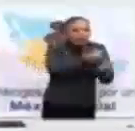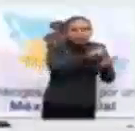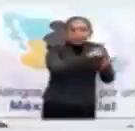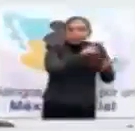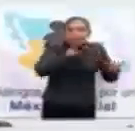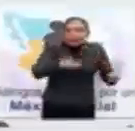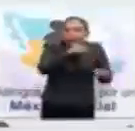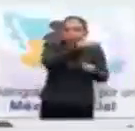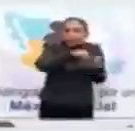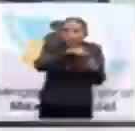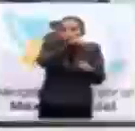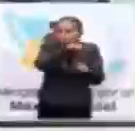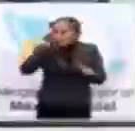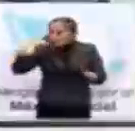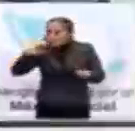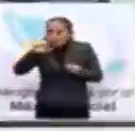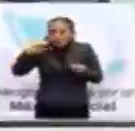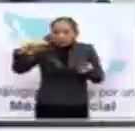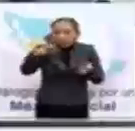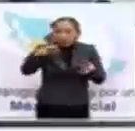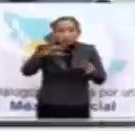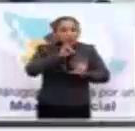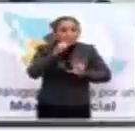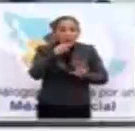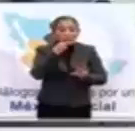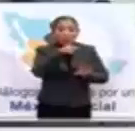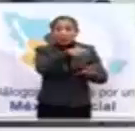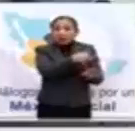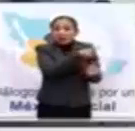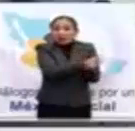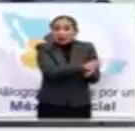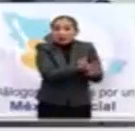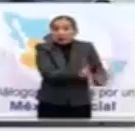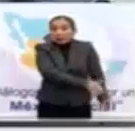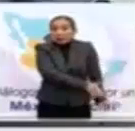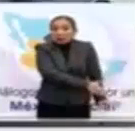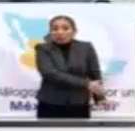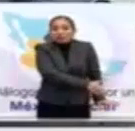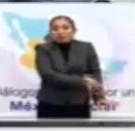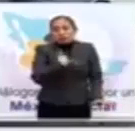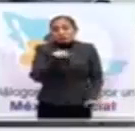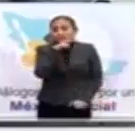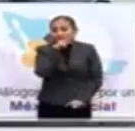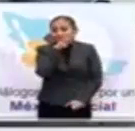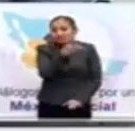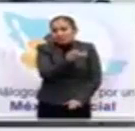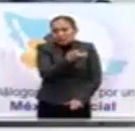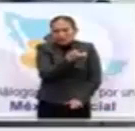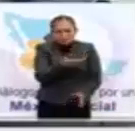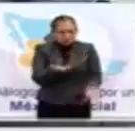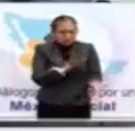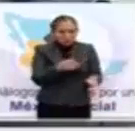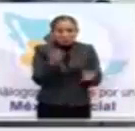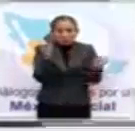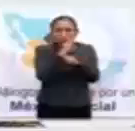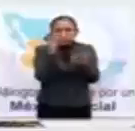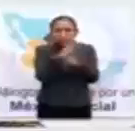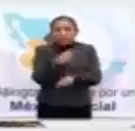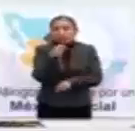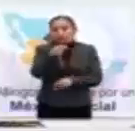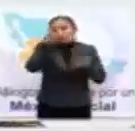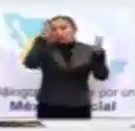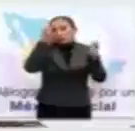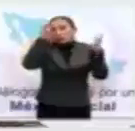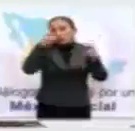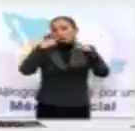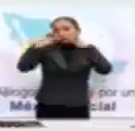Rural Sustentable y aquella es la que lo mandata, ¿no? Ni siquiera en eso, ¿no? Entonces, sí me preocupa esa situación, y entonces yo creo que puede ser un tema